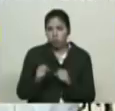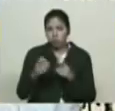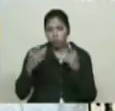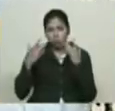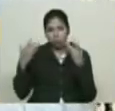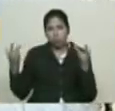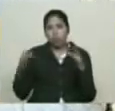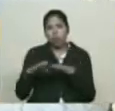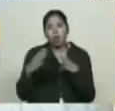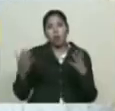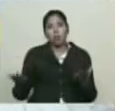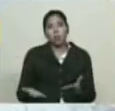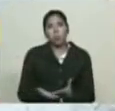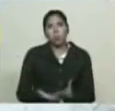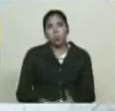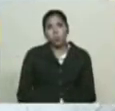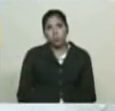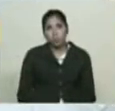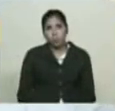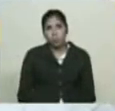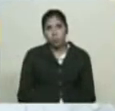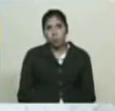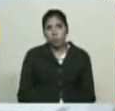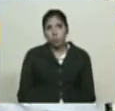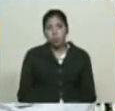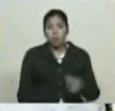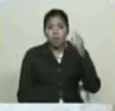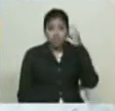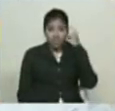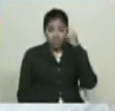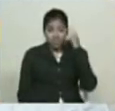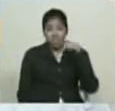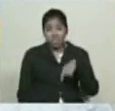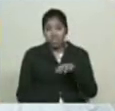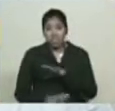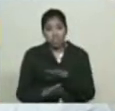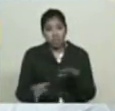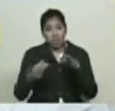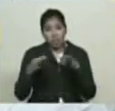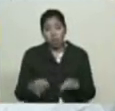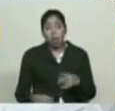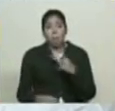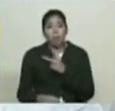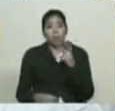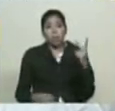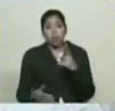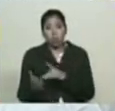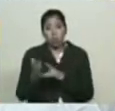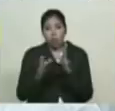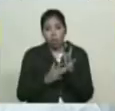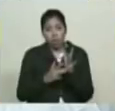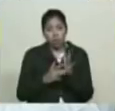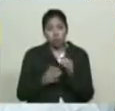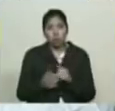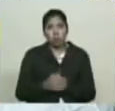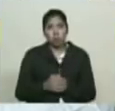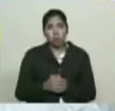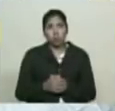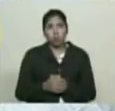mundo. La fecha de las elecciones aquí está establecida, 22 de abril. Y vamos a las elecciones,